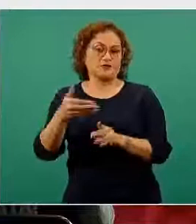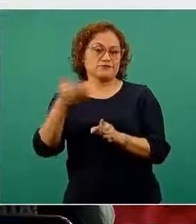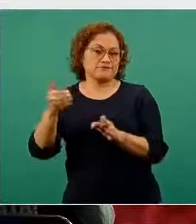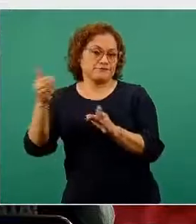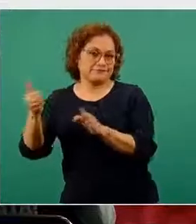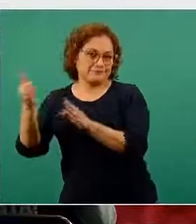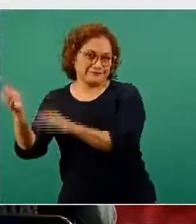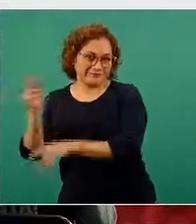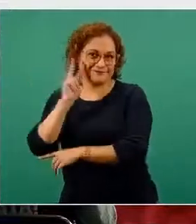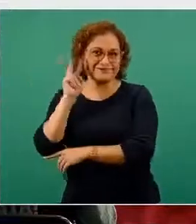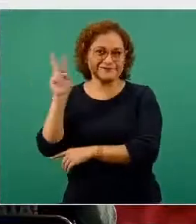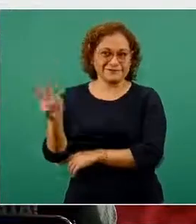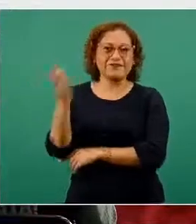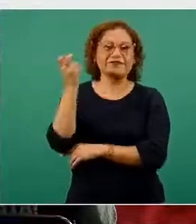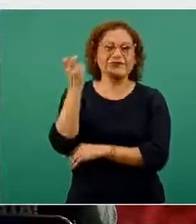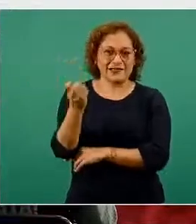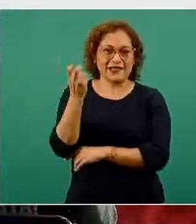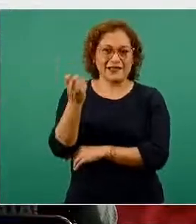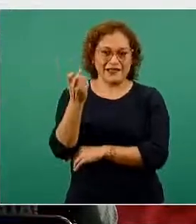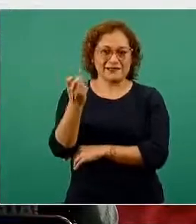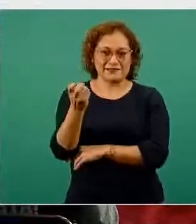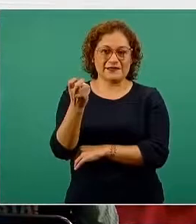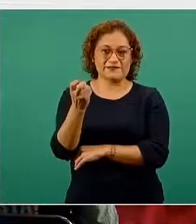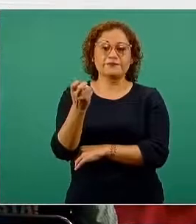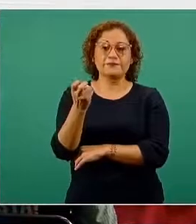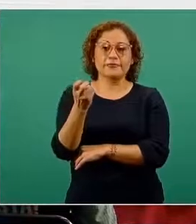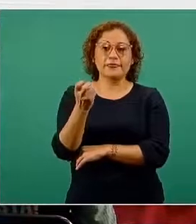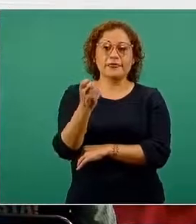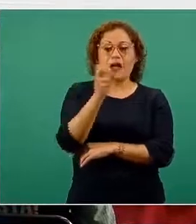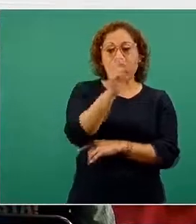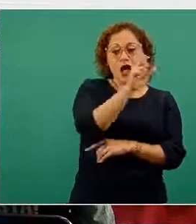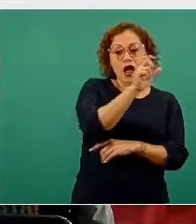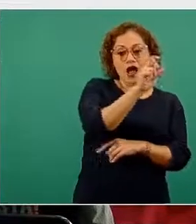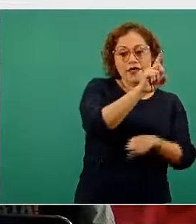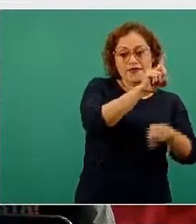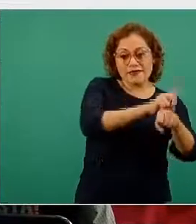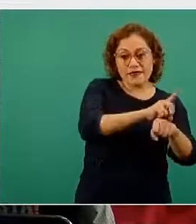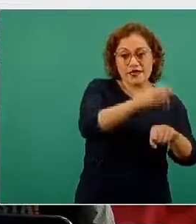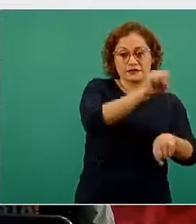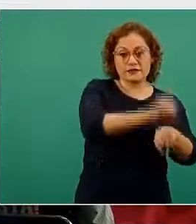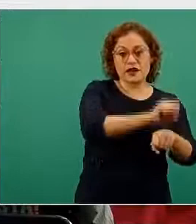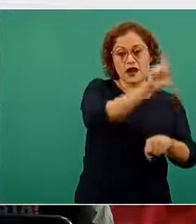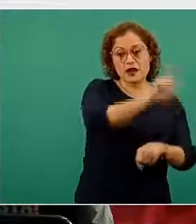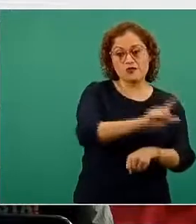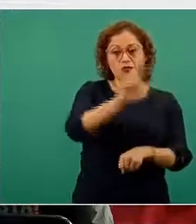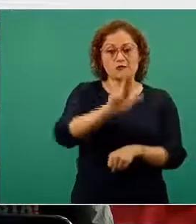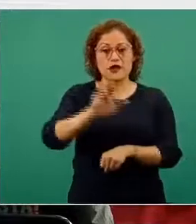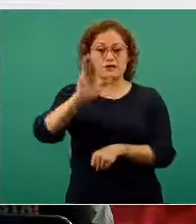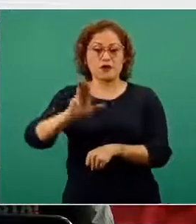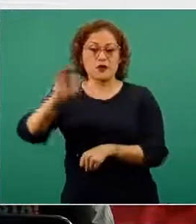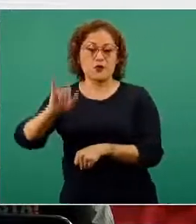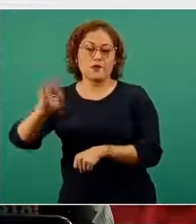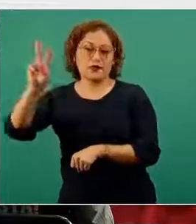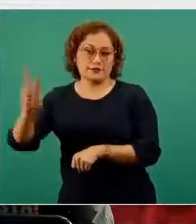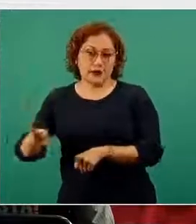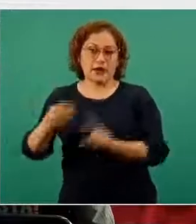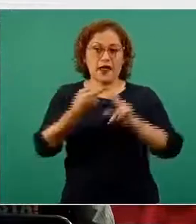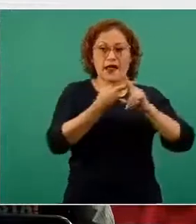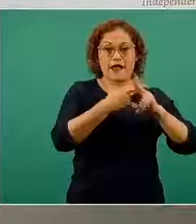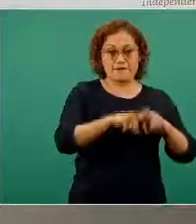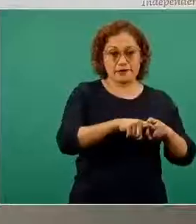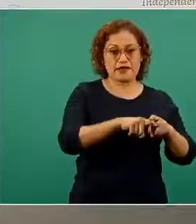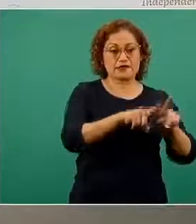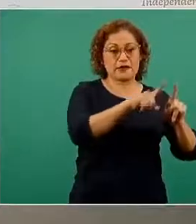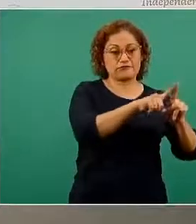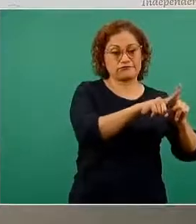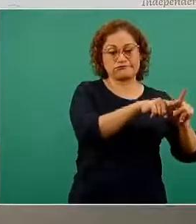eso se ven los días de la semana aquí, porque son la fecha en que termina y luego es la consecutiva de donde empieza. O sea, es la fecha de